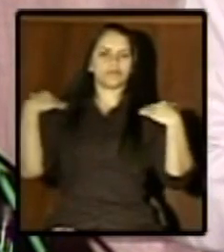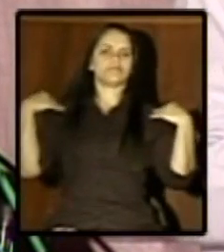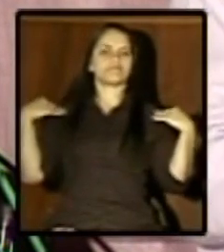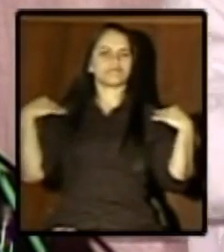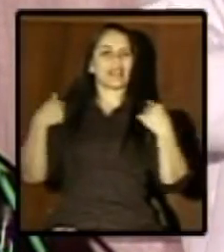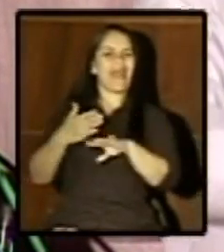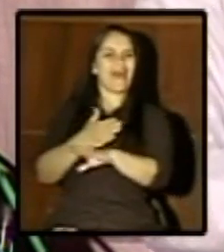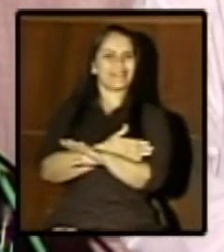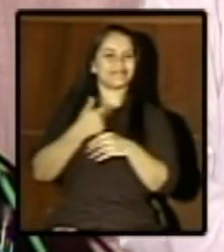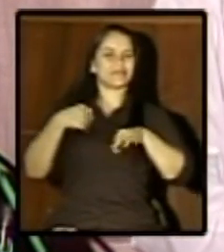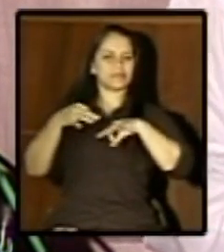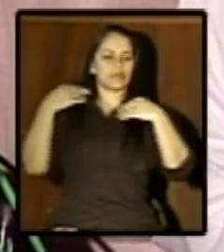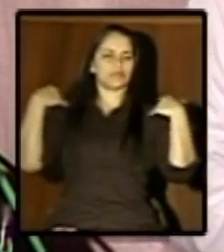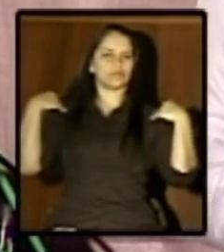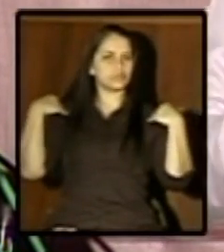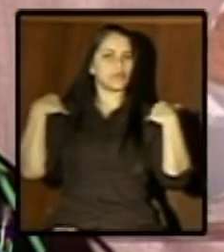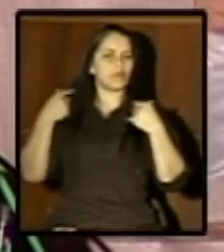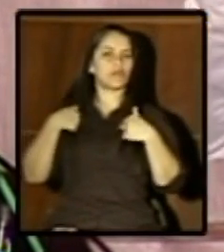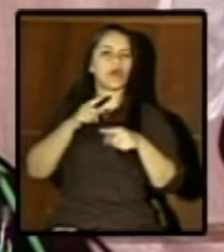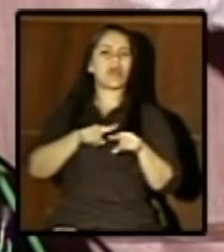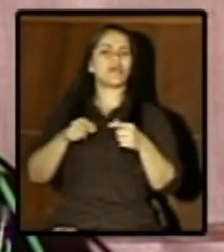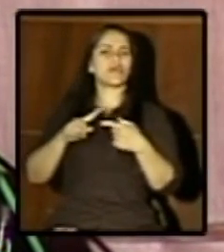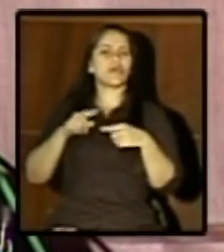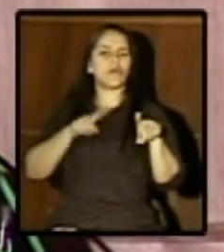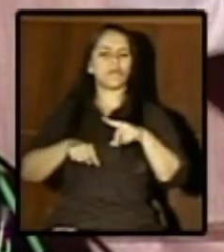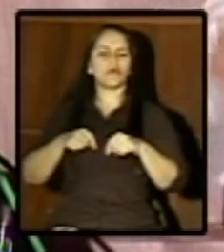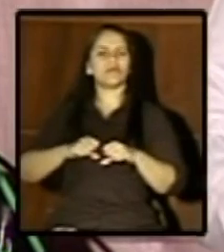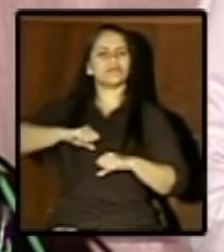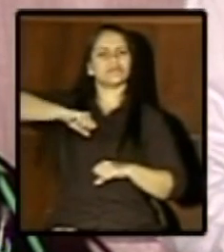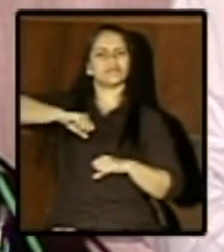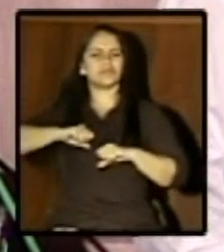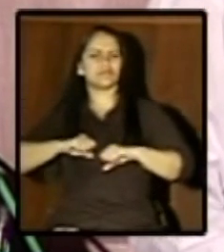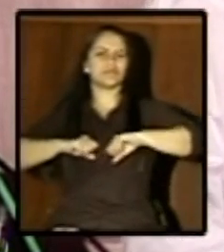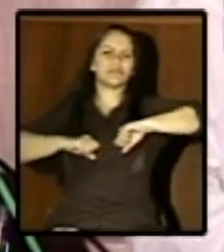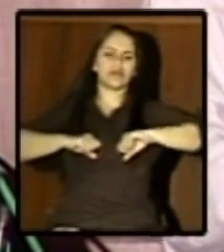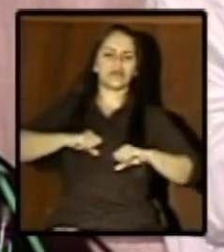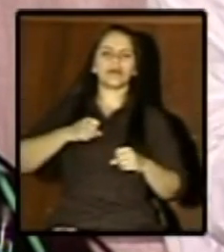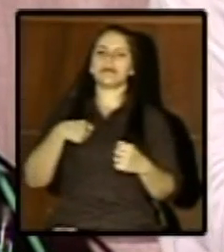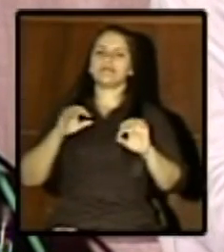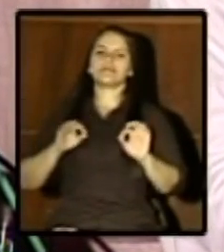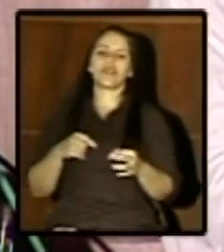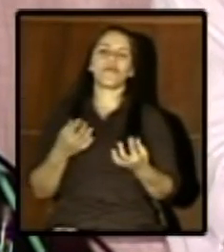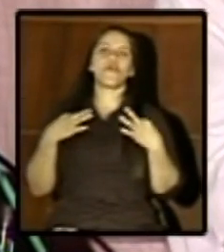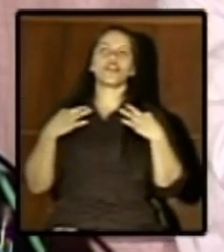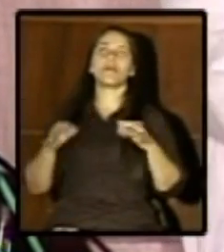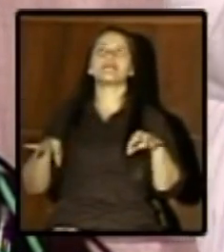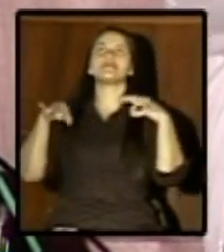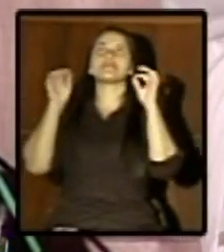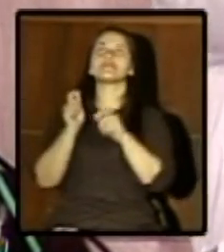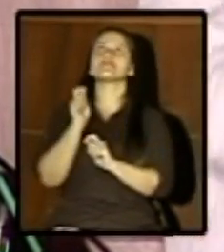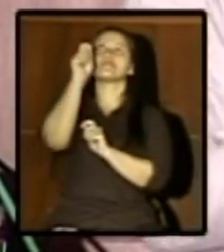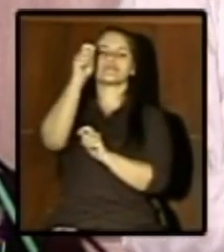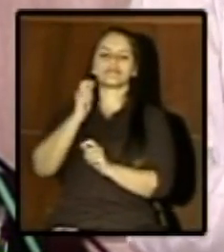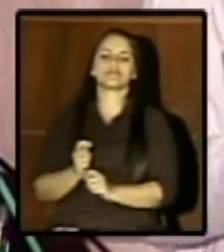que pueda ser la causa del dolor. Tratamiento. La higiene postural, lo que habíamos mencionado para la rodilla, aplica para el